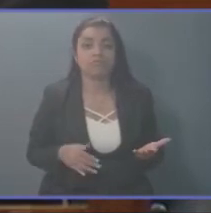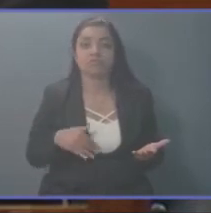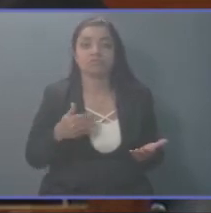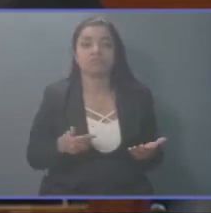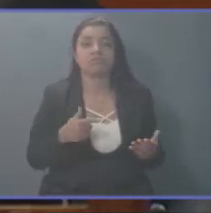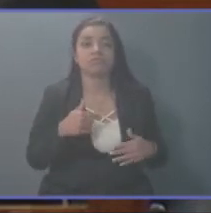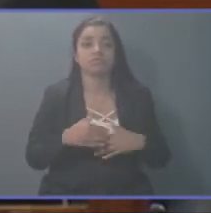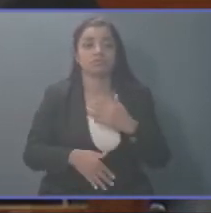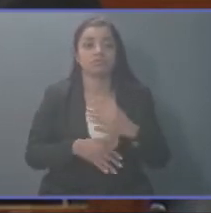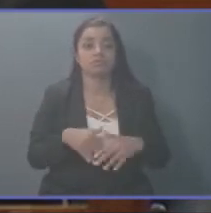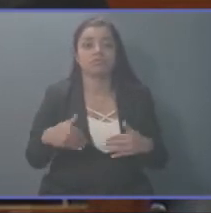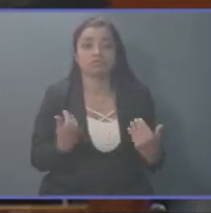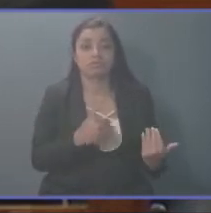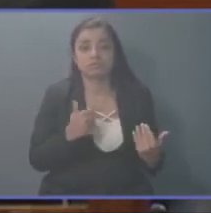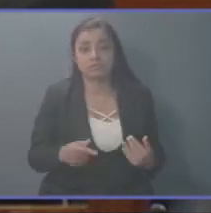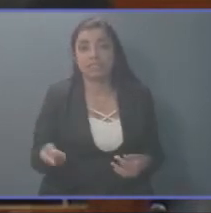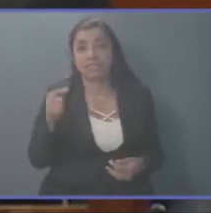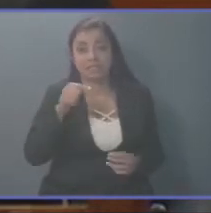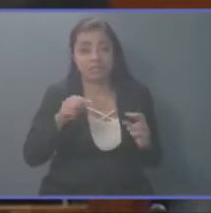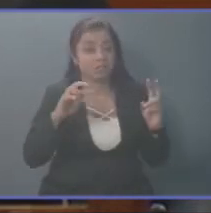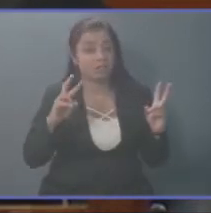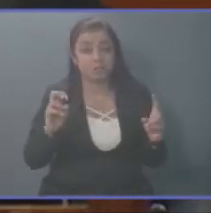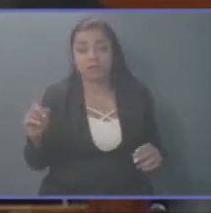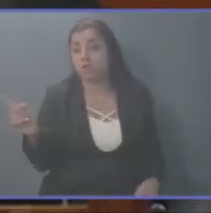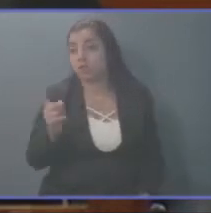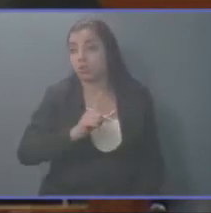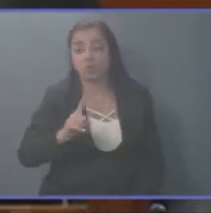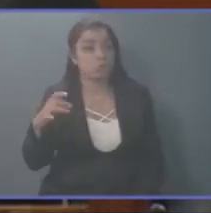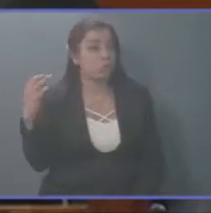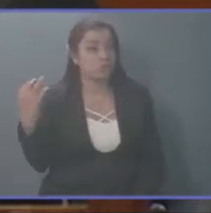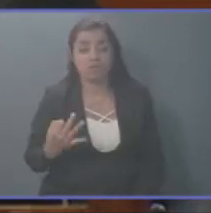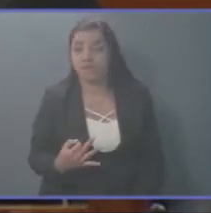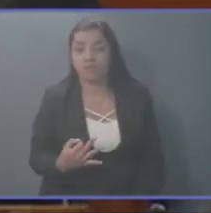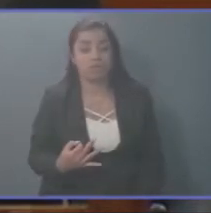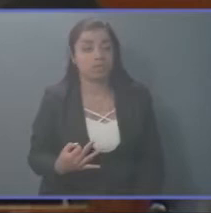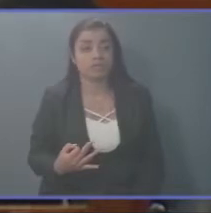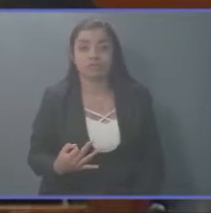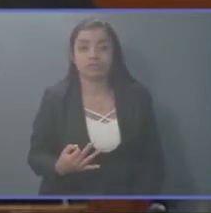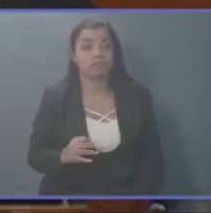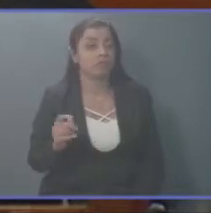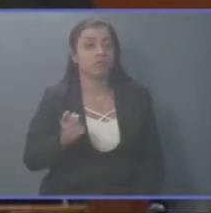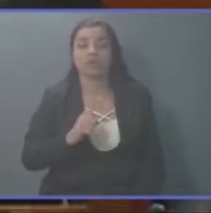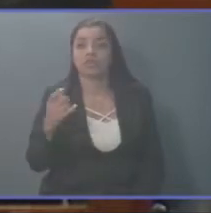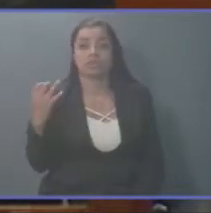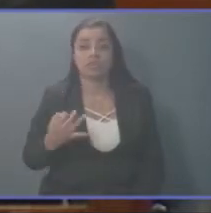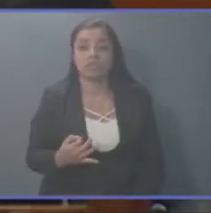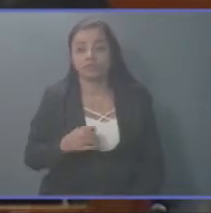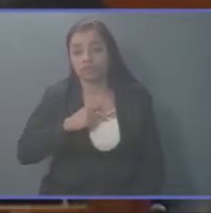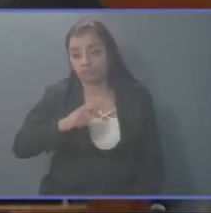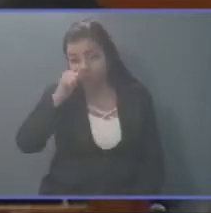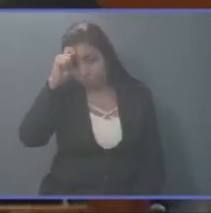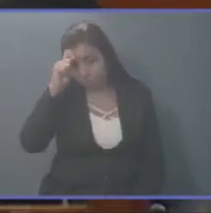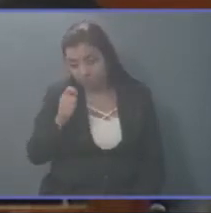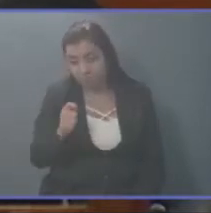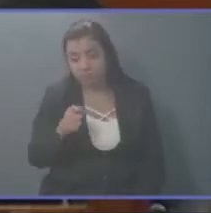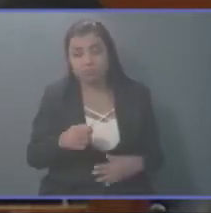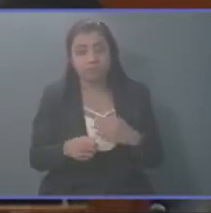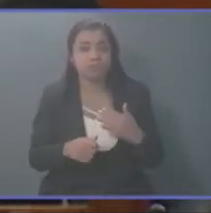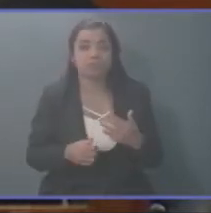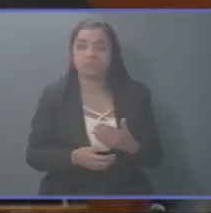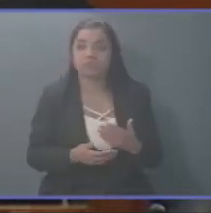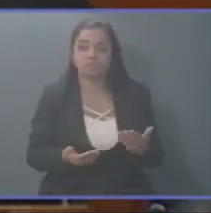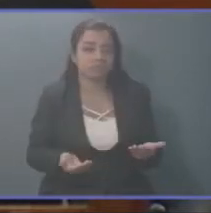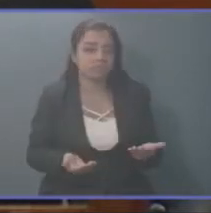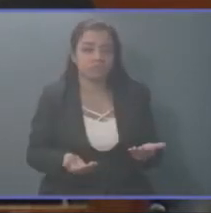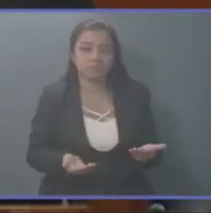una acción de esa naturaleza no merece ser o no merece tener este reconocimiento.